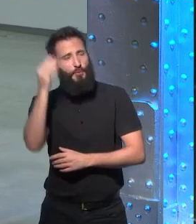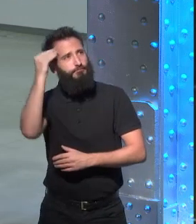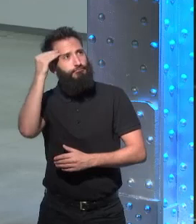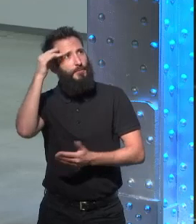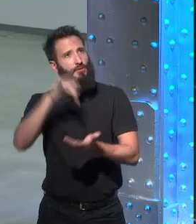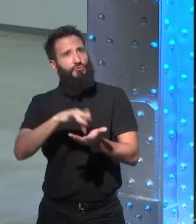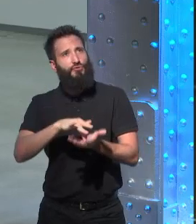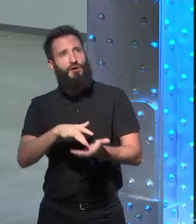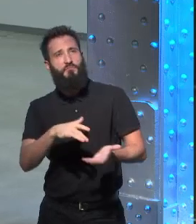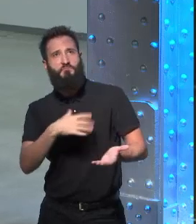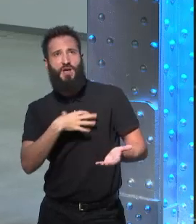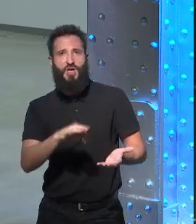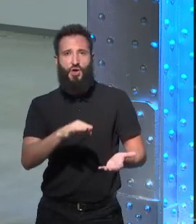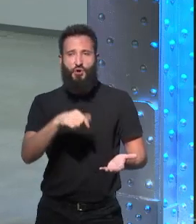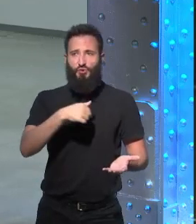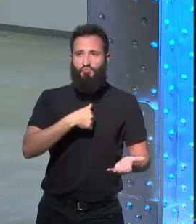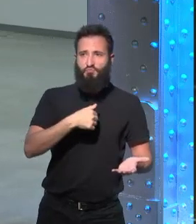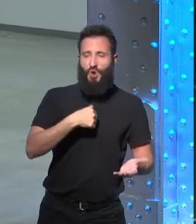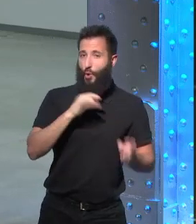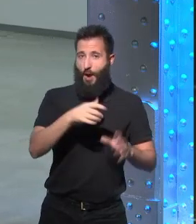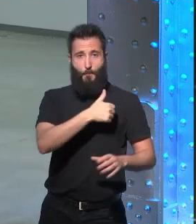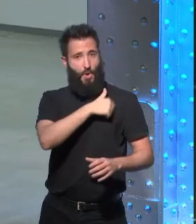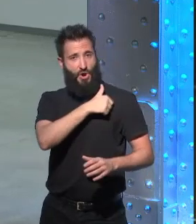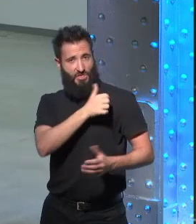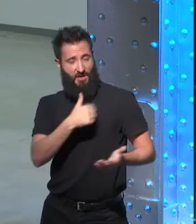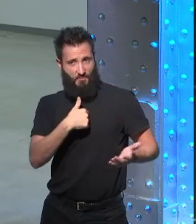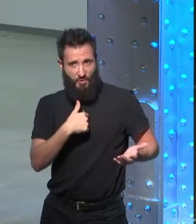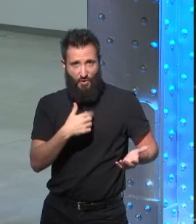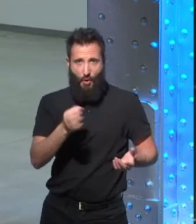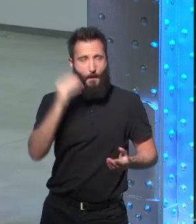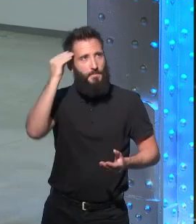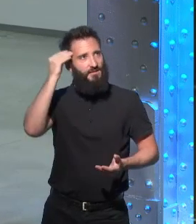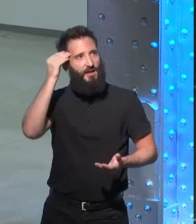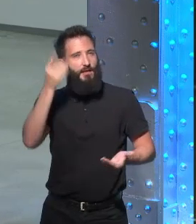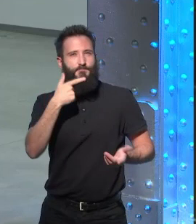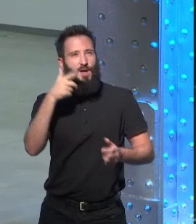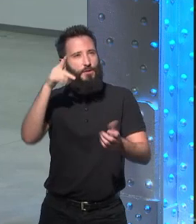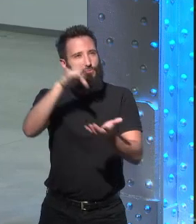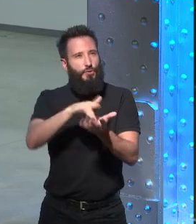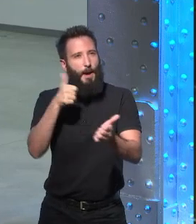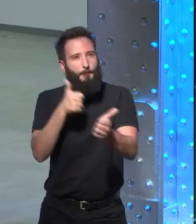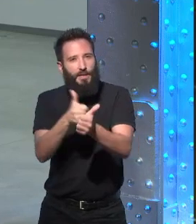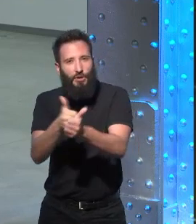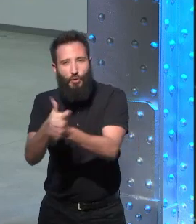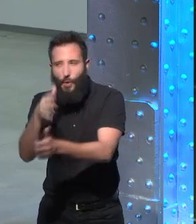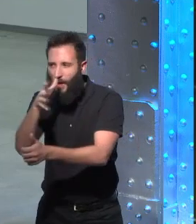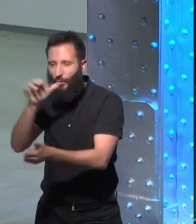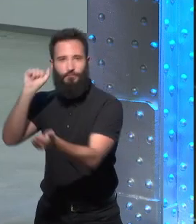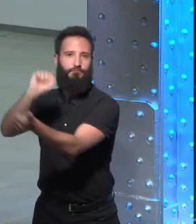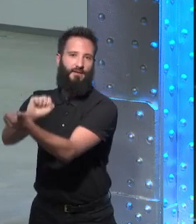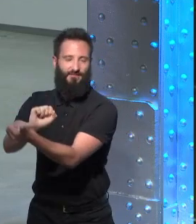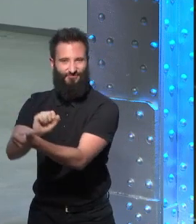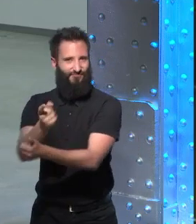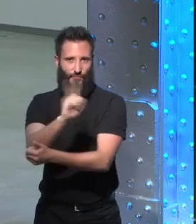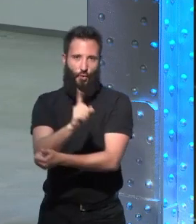pensar en lo que a mí respecta como policía que soy, pensar en la persecución y en la detención de los delincuentes, sino